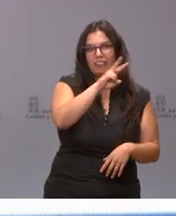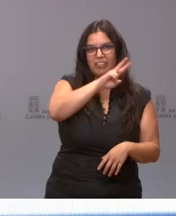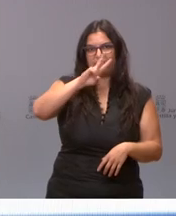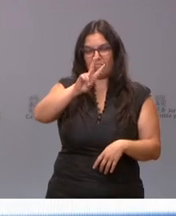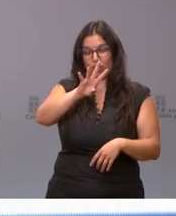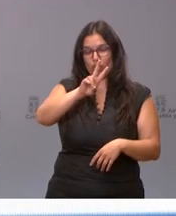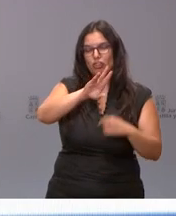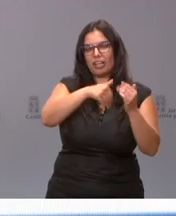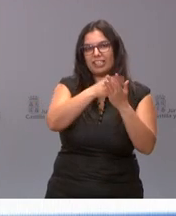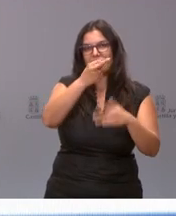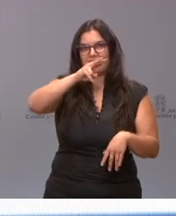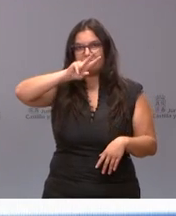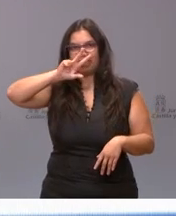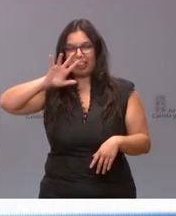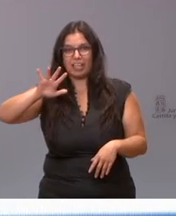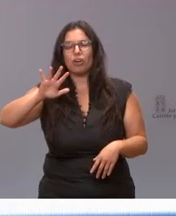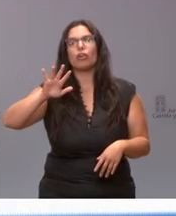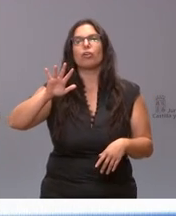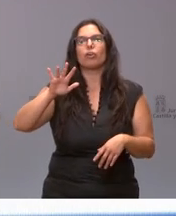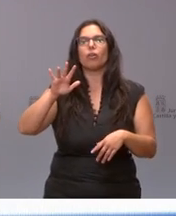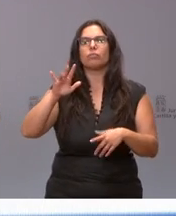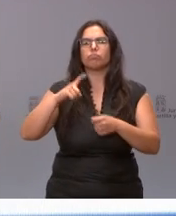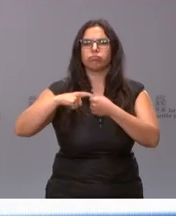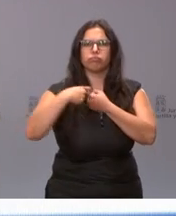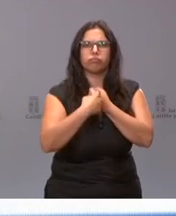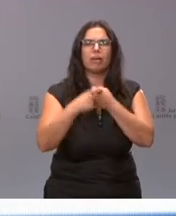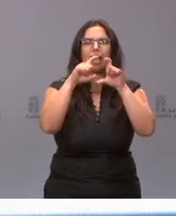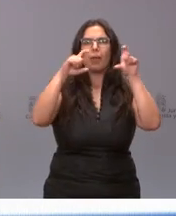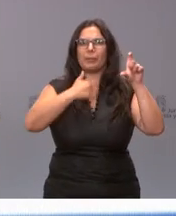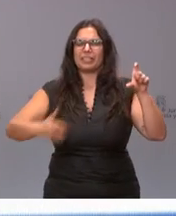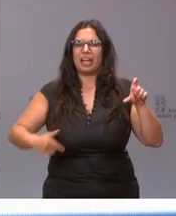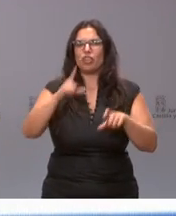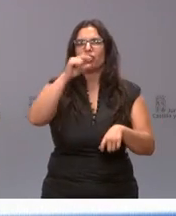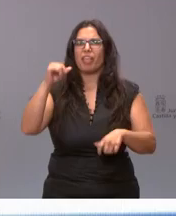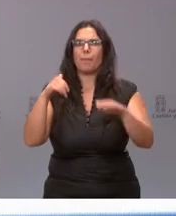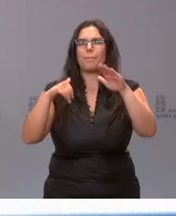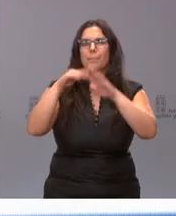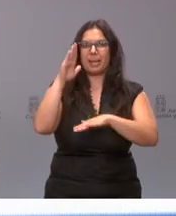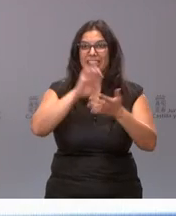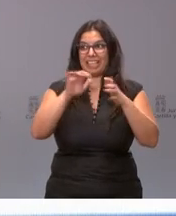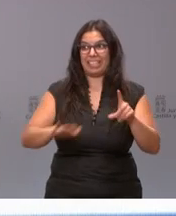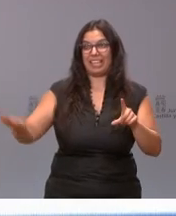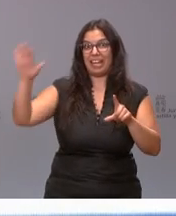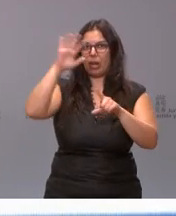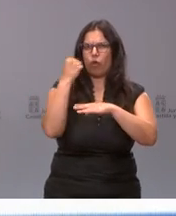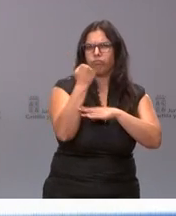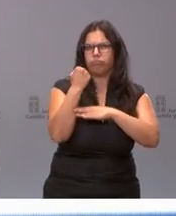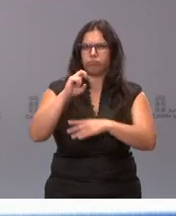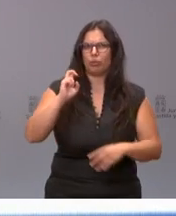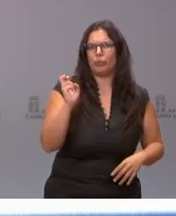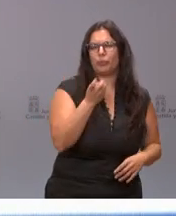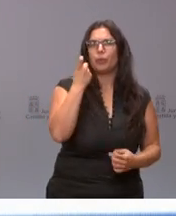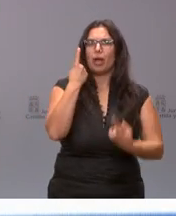2022-2025, apoyado y arropado por más de 100 empresarios de Castilla y León, de los cuales también muchos se